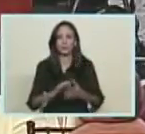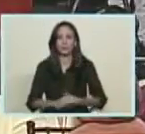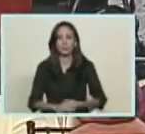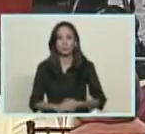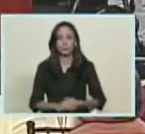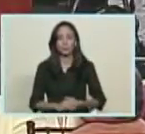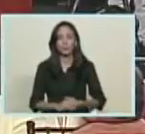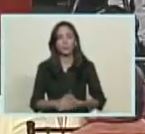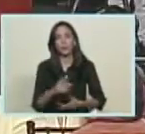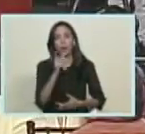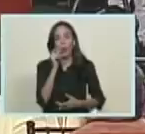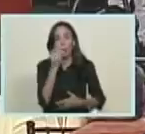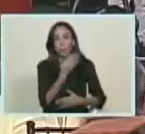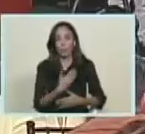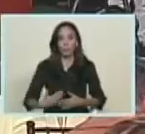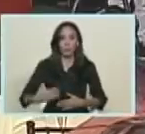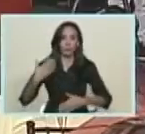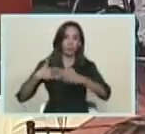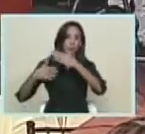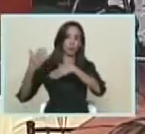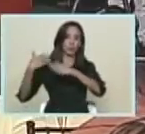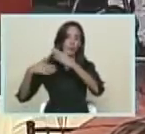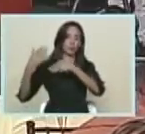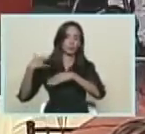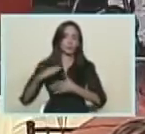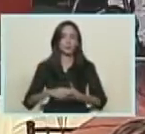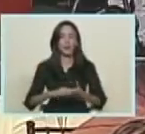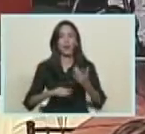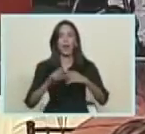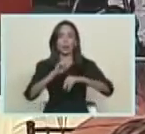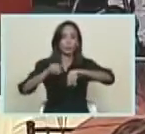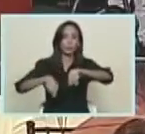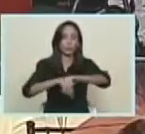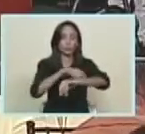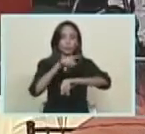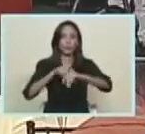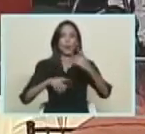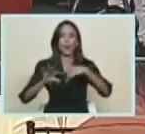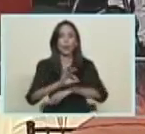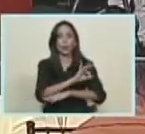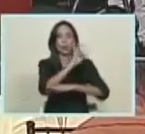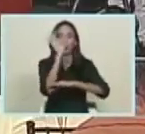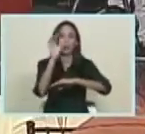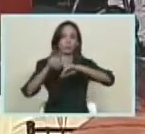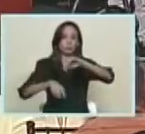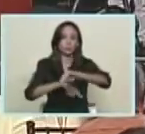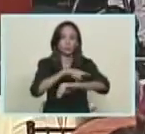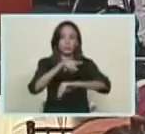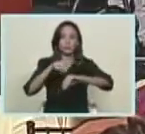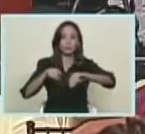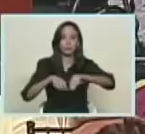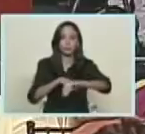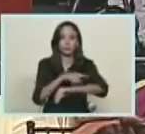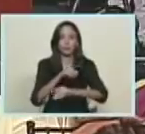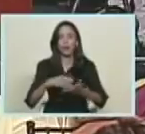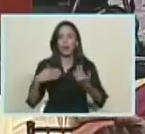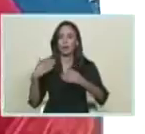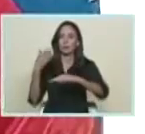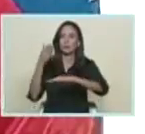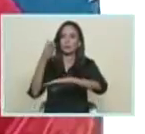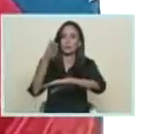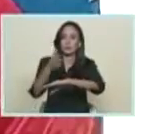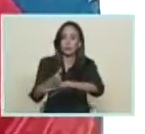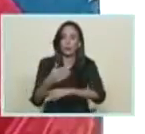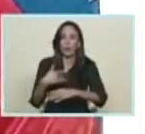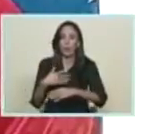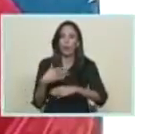Y Juan Vicente Gómez entonces, a las 24 horas, encalló, llegó